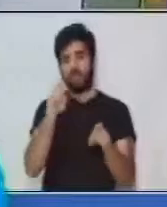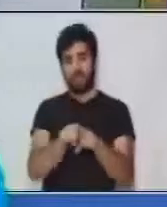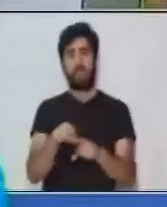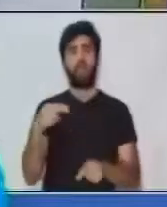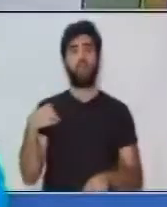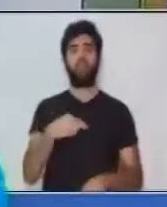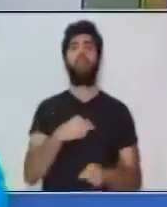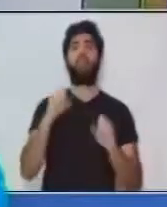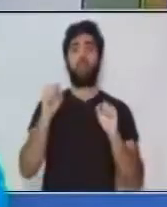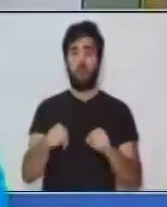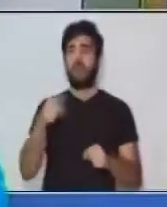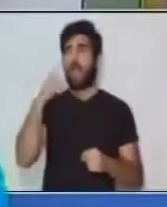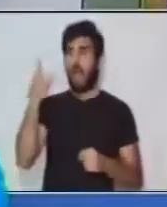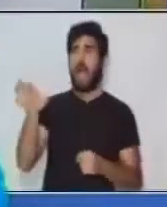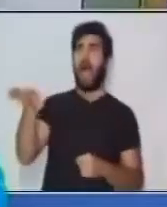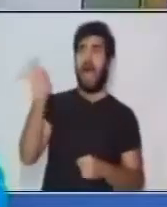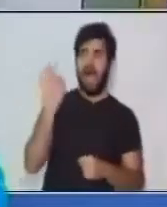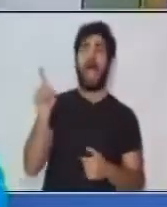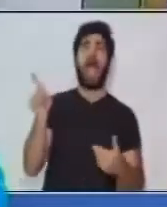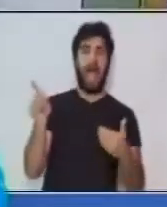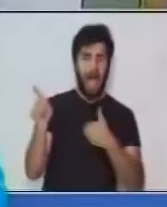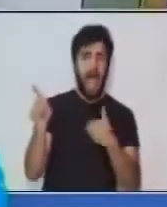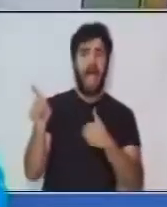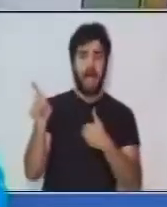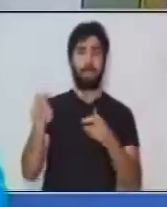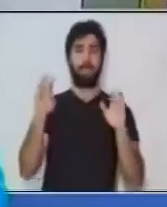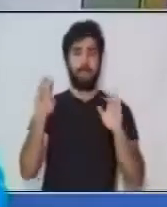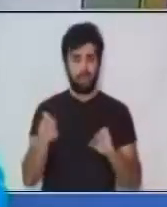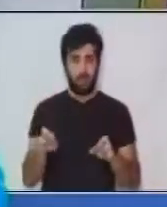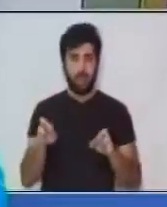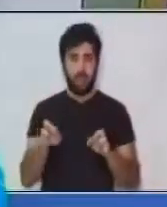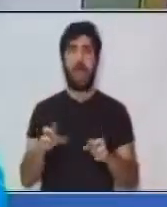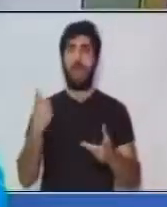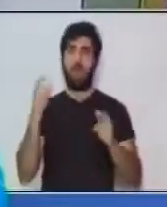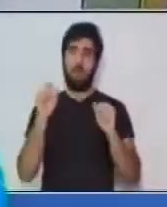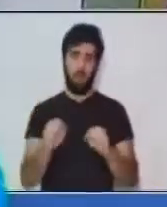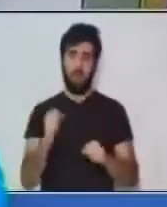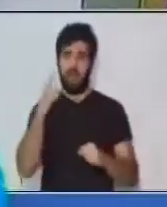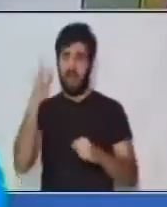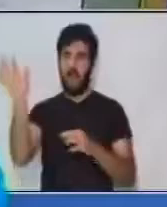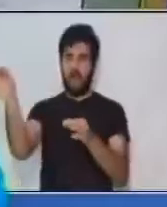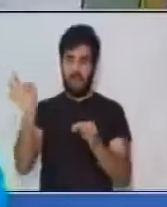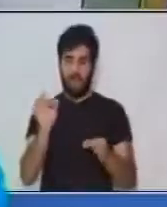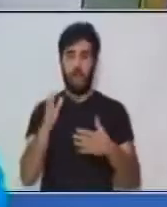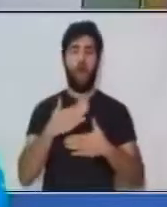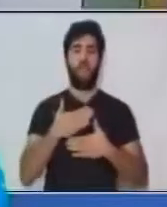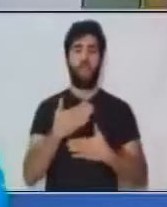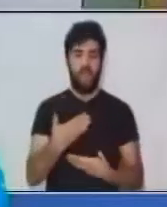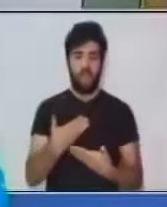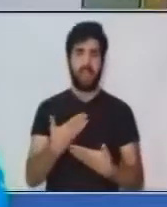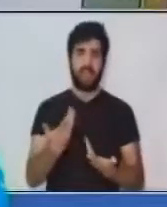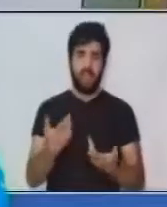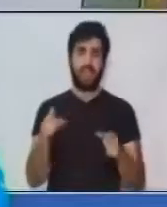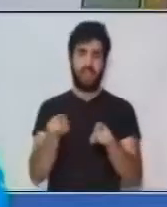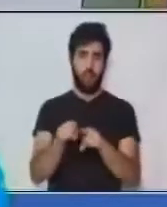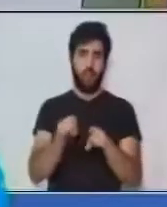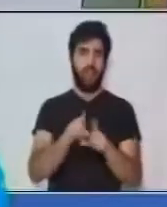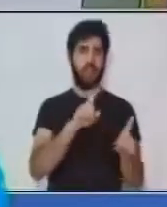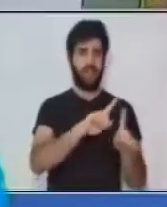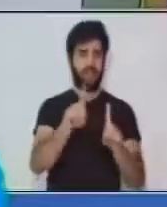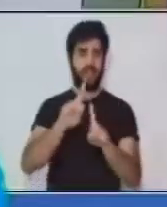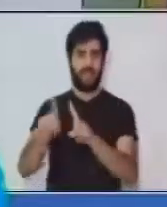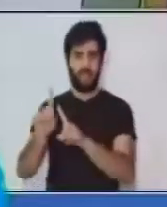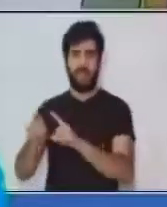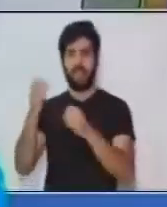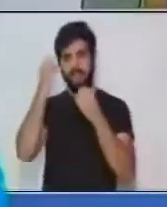identificar que si existe una persona, entonces se puede tomar como una fuente confiable. A excepción de muchas fuentes de